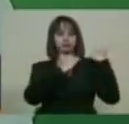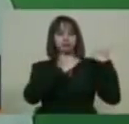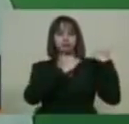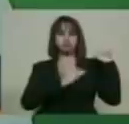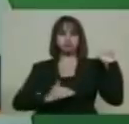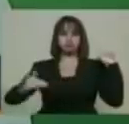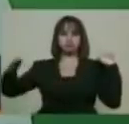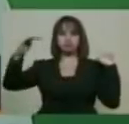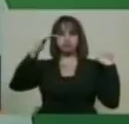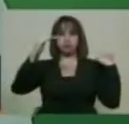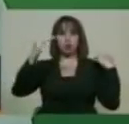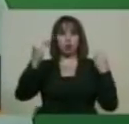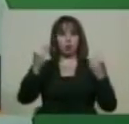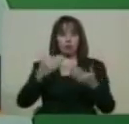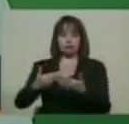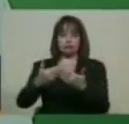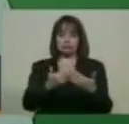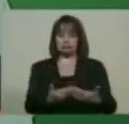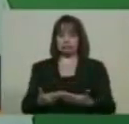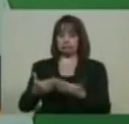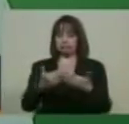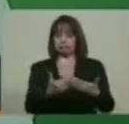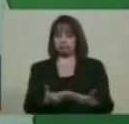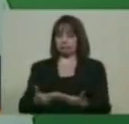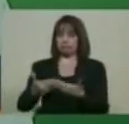y eso implica mucho estudio.